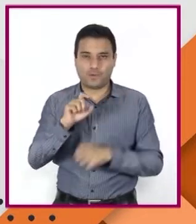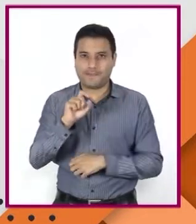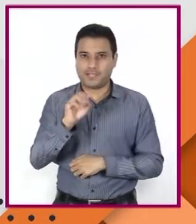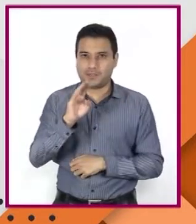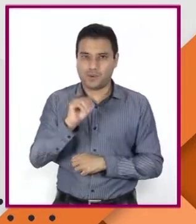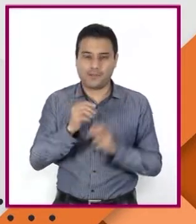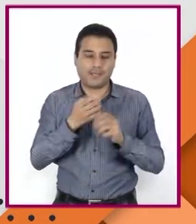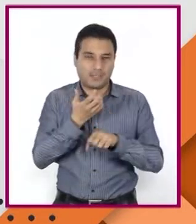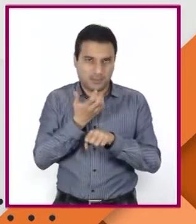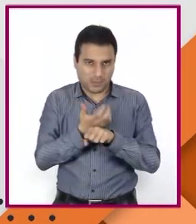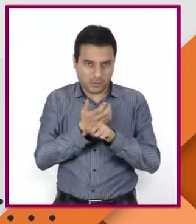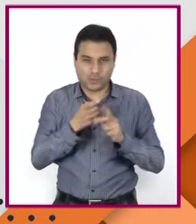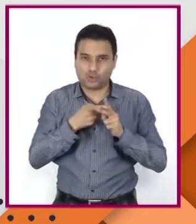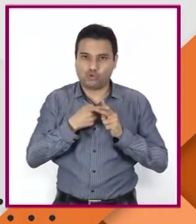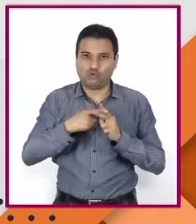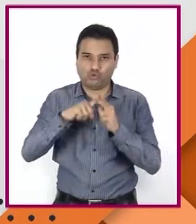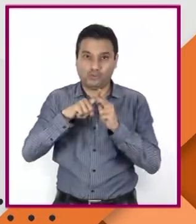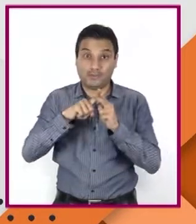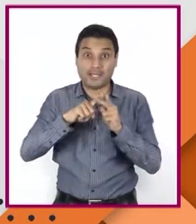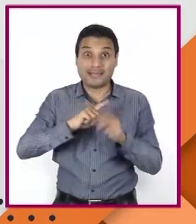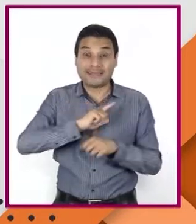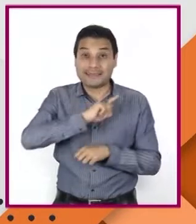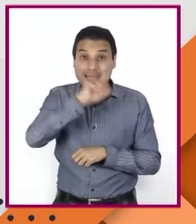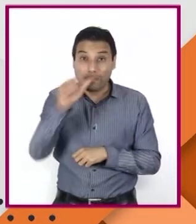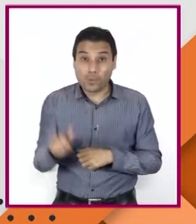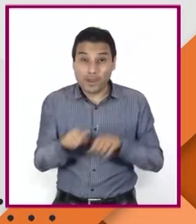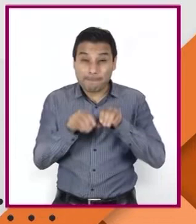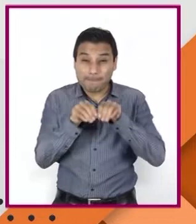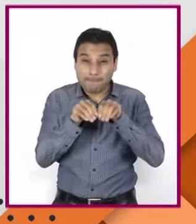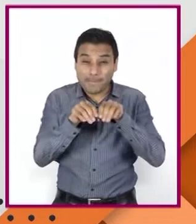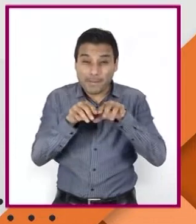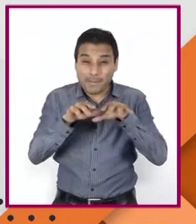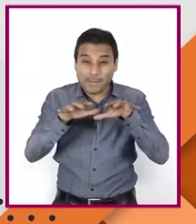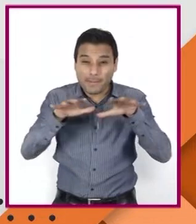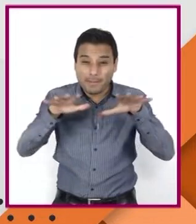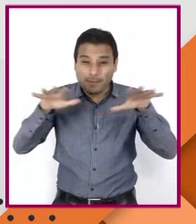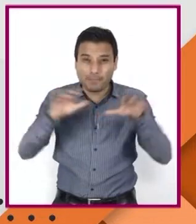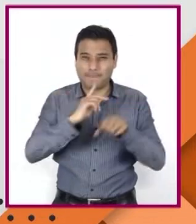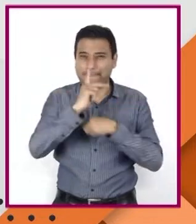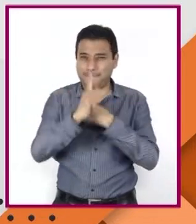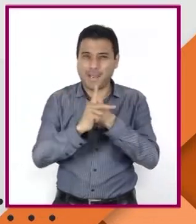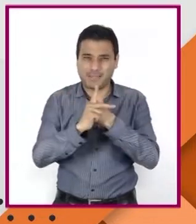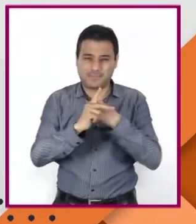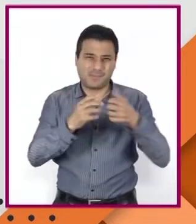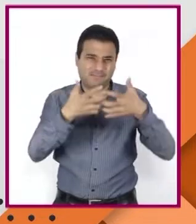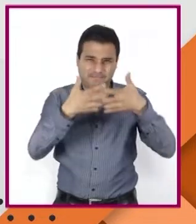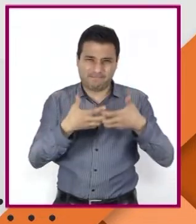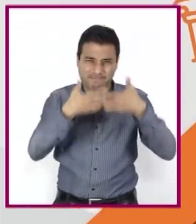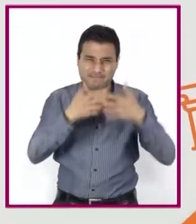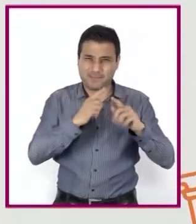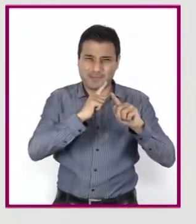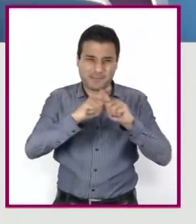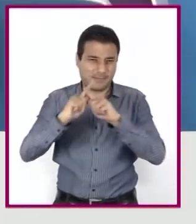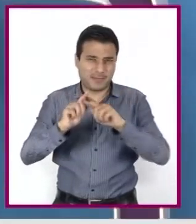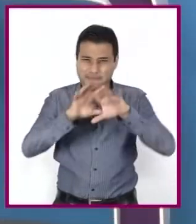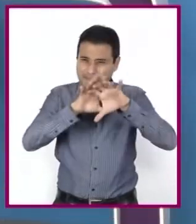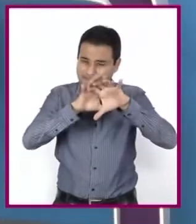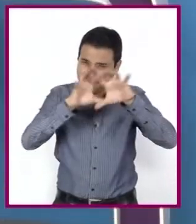Estados Unidos de América y de ahí se extendió hacia el resto de los países industrializados y